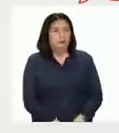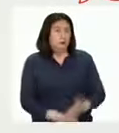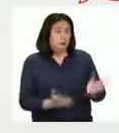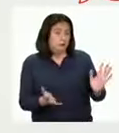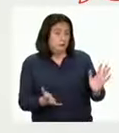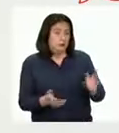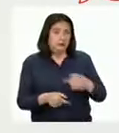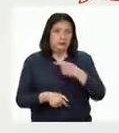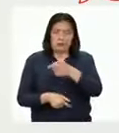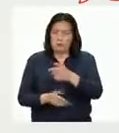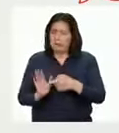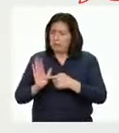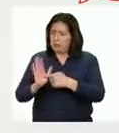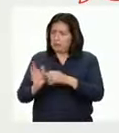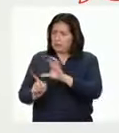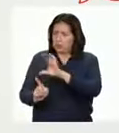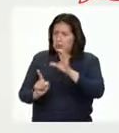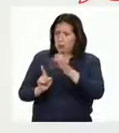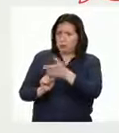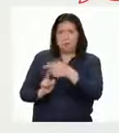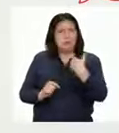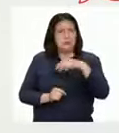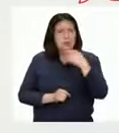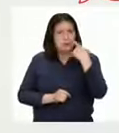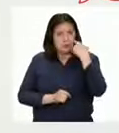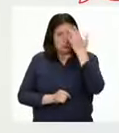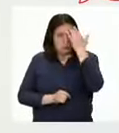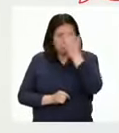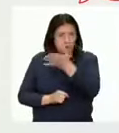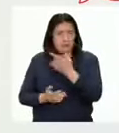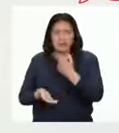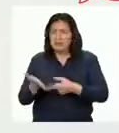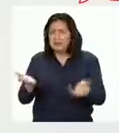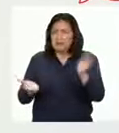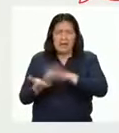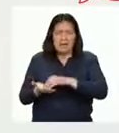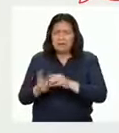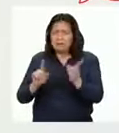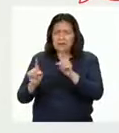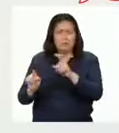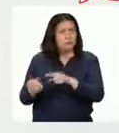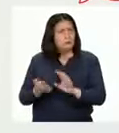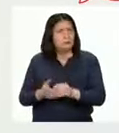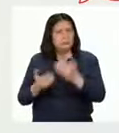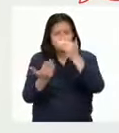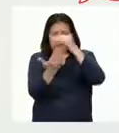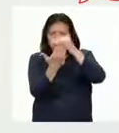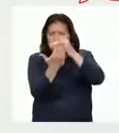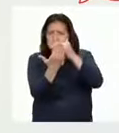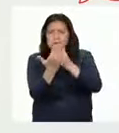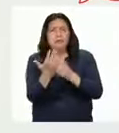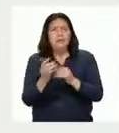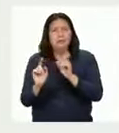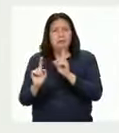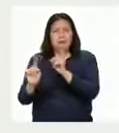las manifestaciones culturales que hemos conocido, ¿qué otras preguntas incluirían en su esquema de